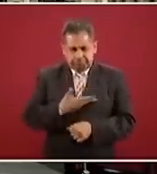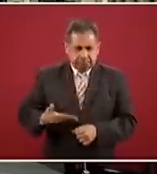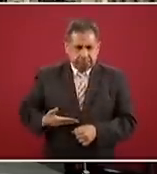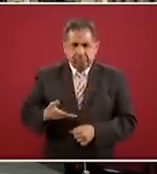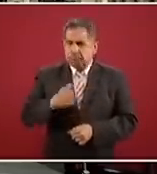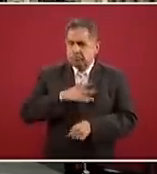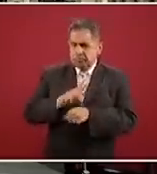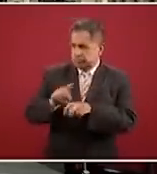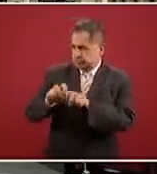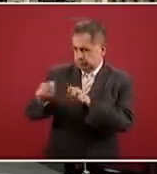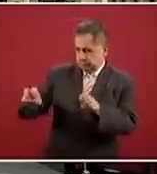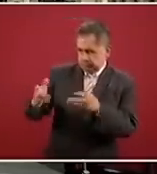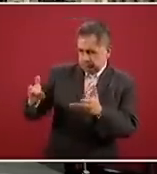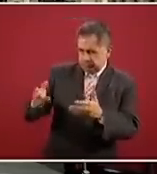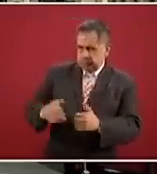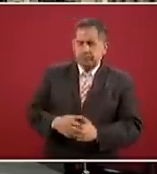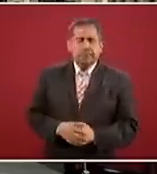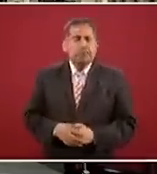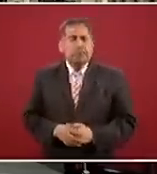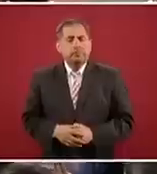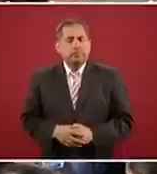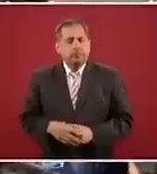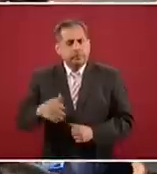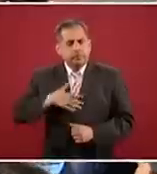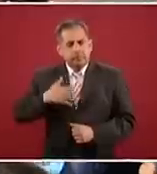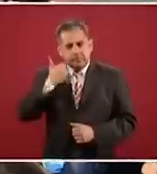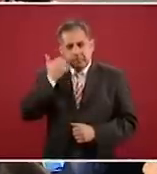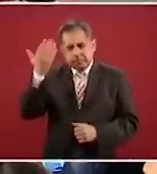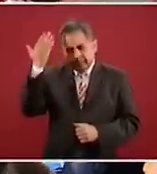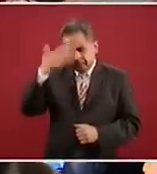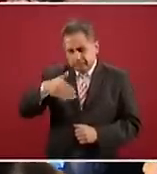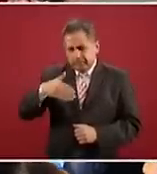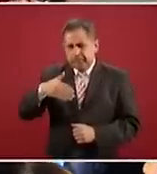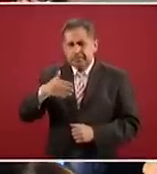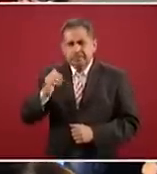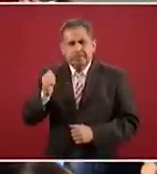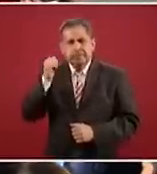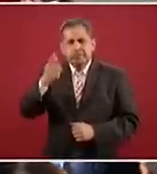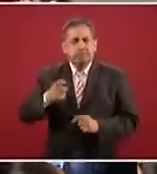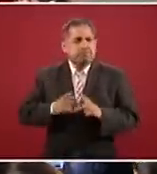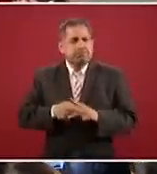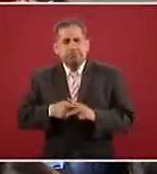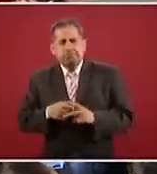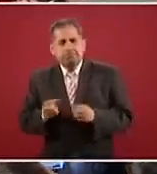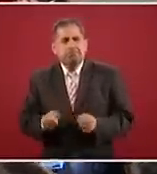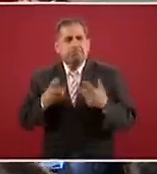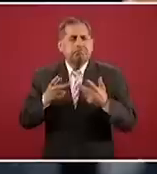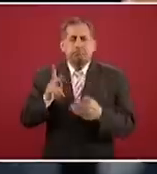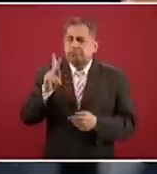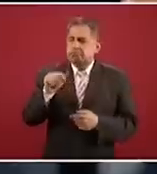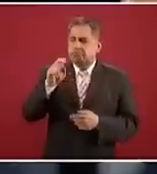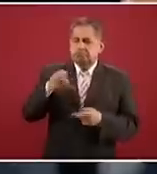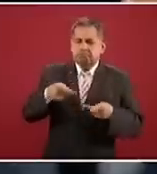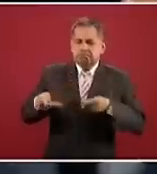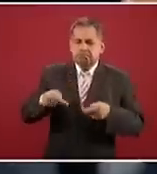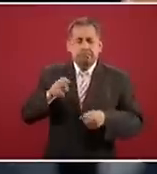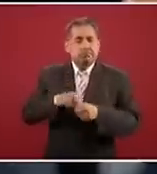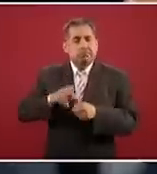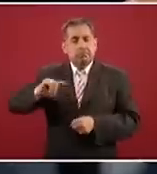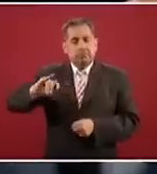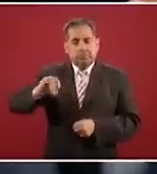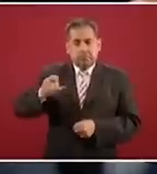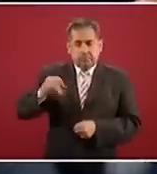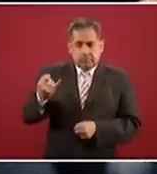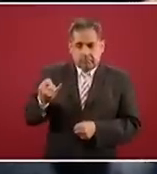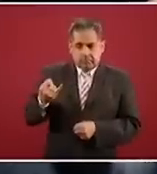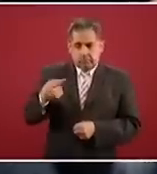Gabinete de Seguridad. Me gustaría saber que nos me pueden dar un balance de la estrategia de seguridad en Tijuana. Ya vimos